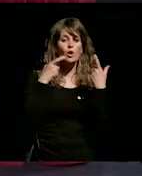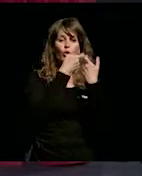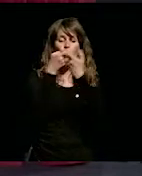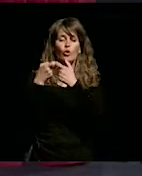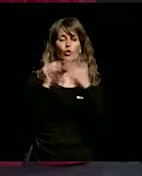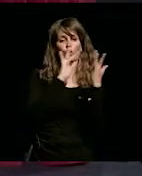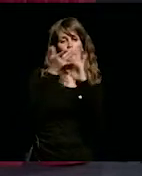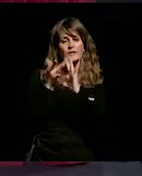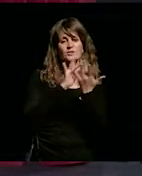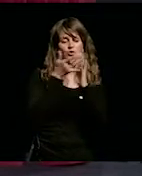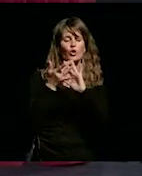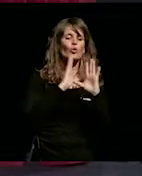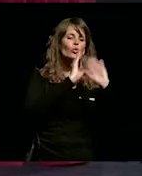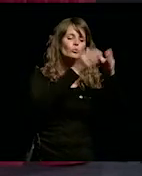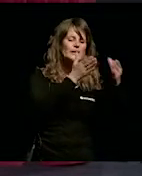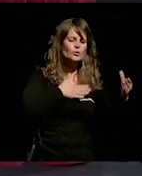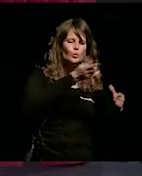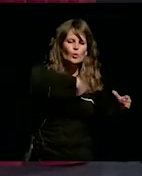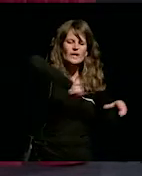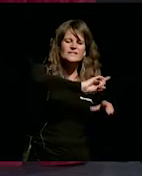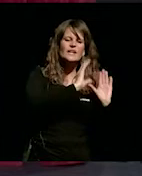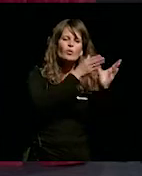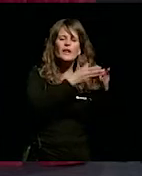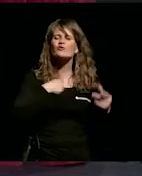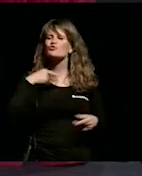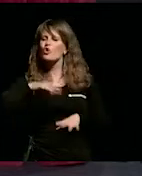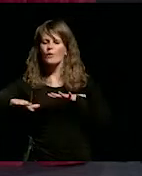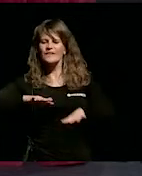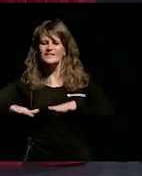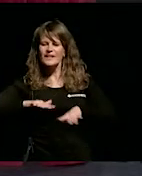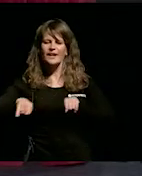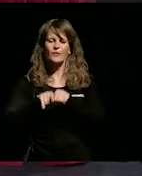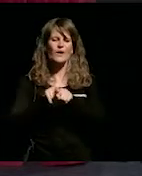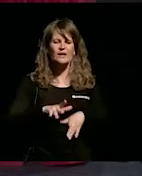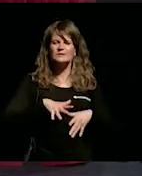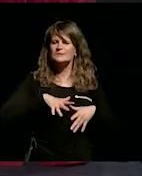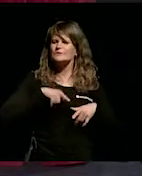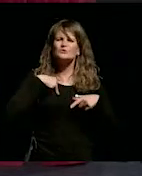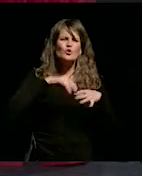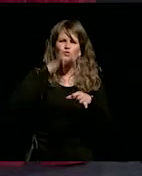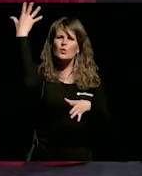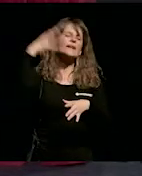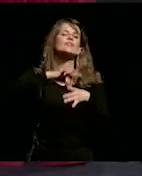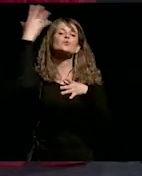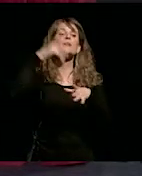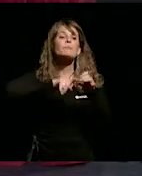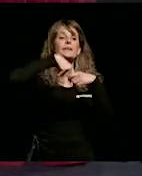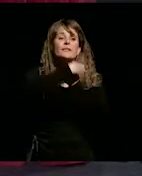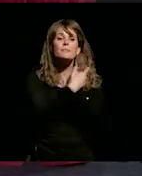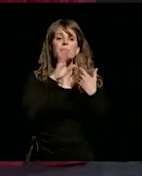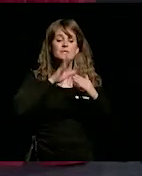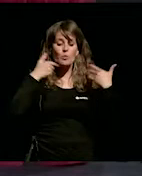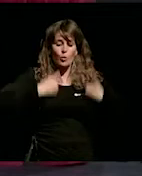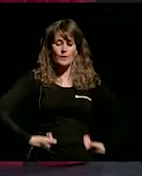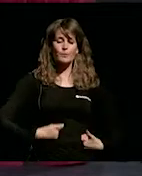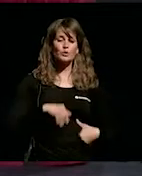grupal de nuestra comunidad. Soy DJ y estoy emocionado, tengo mucha suerte de participar en Cuerpos